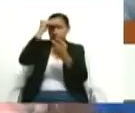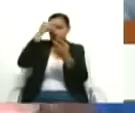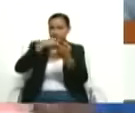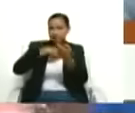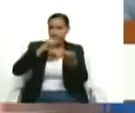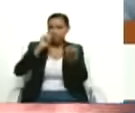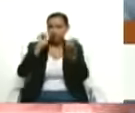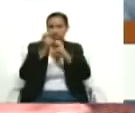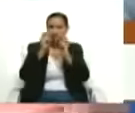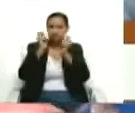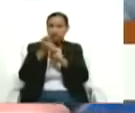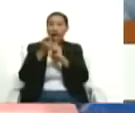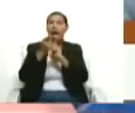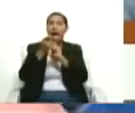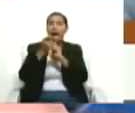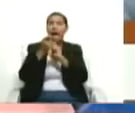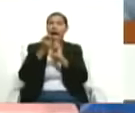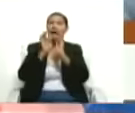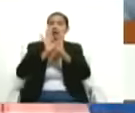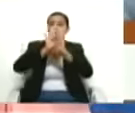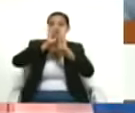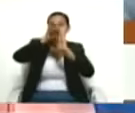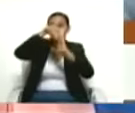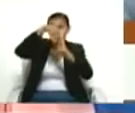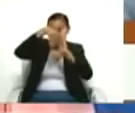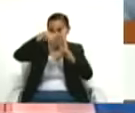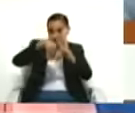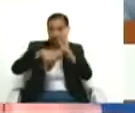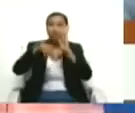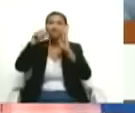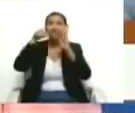la crisis salir más fortalecidos,